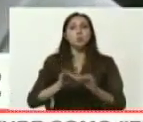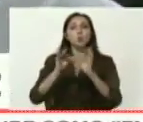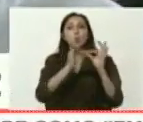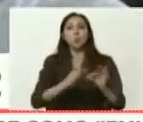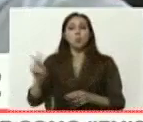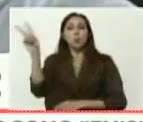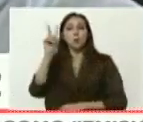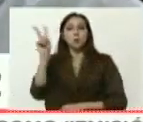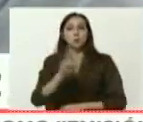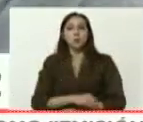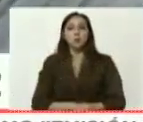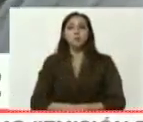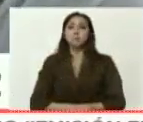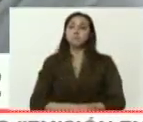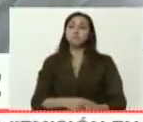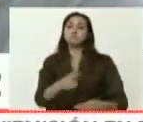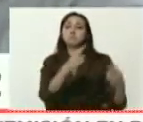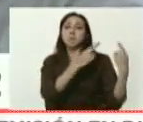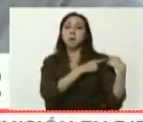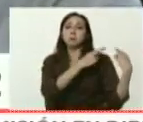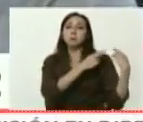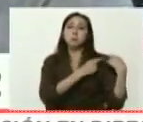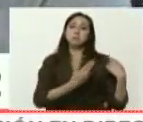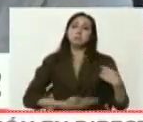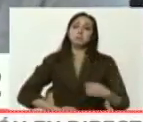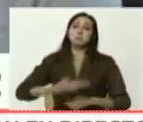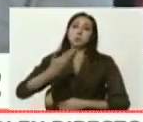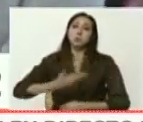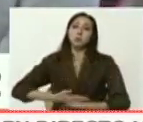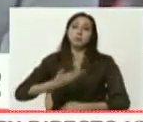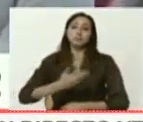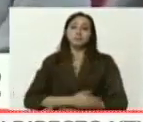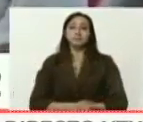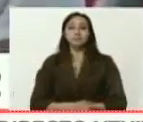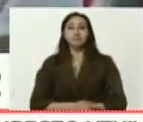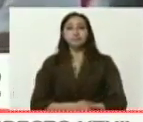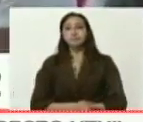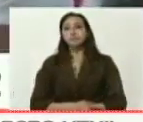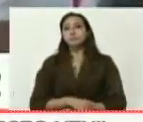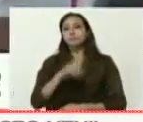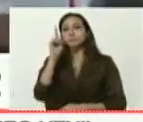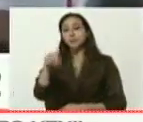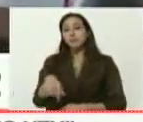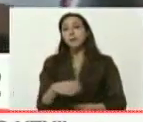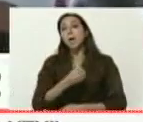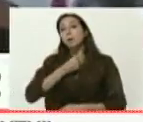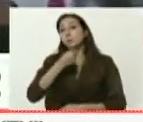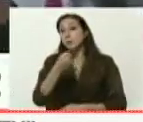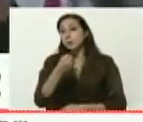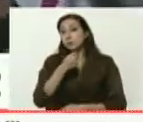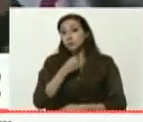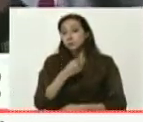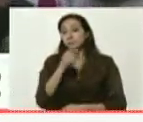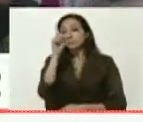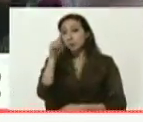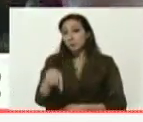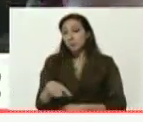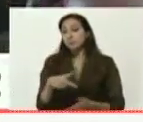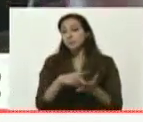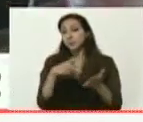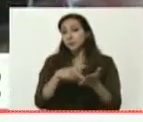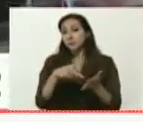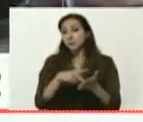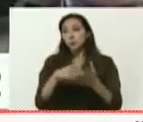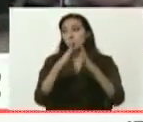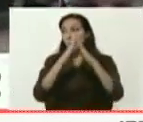una alta responsabilidad. Medio de comunicación presente. Bueno, camaradas, todos